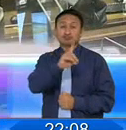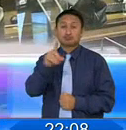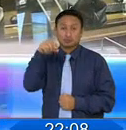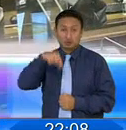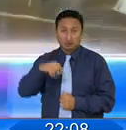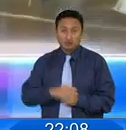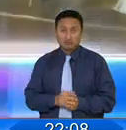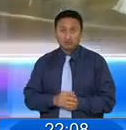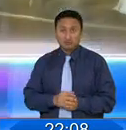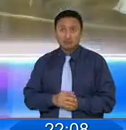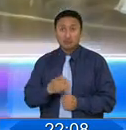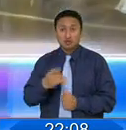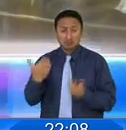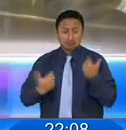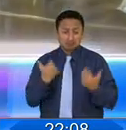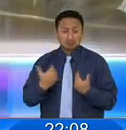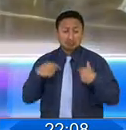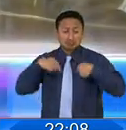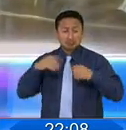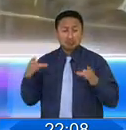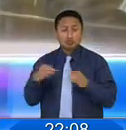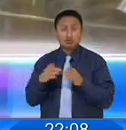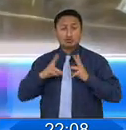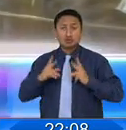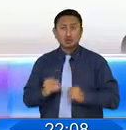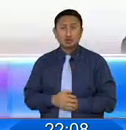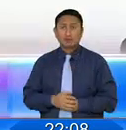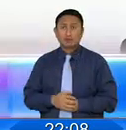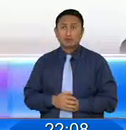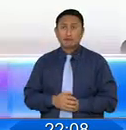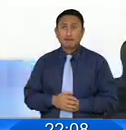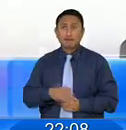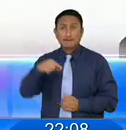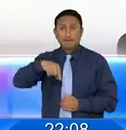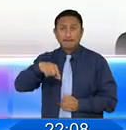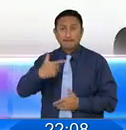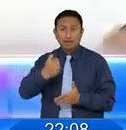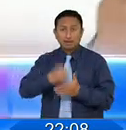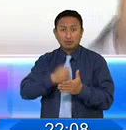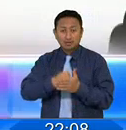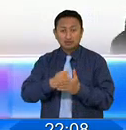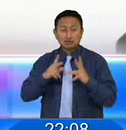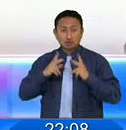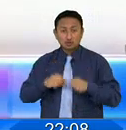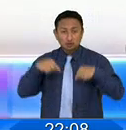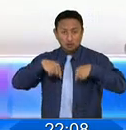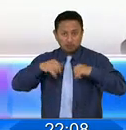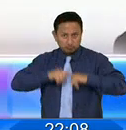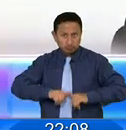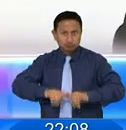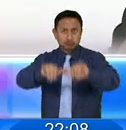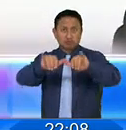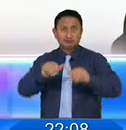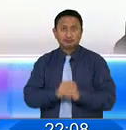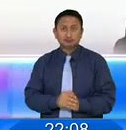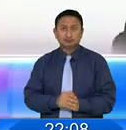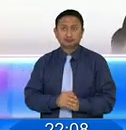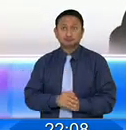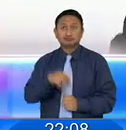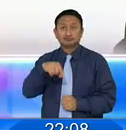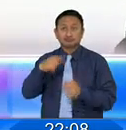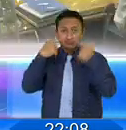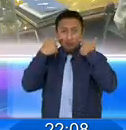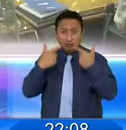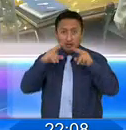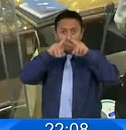peros, contenta con la comisión de salud. Y vamos a hacer que la salud funcione en el país, legislando y